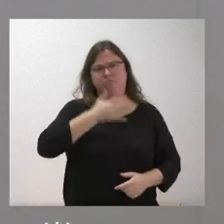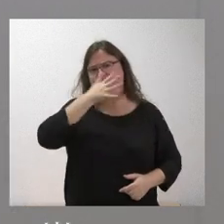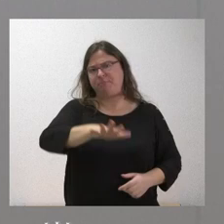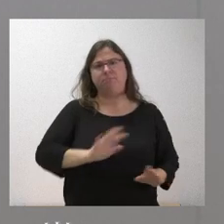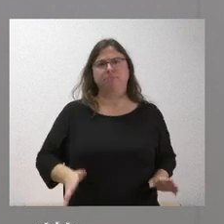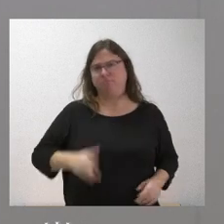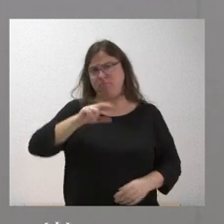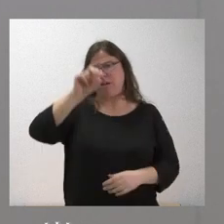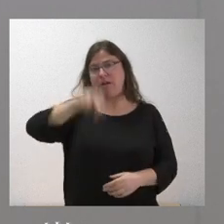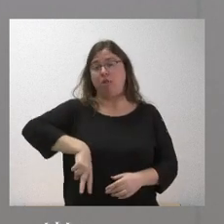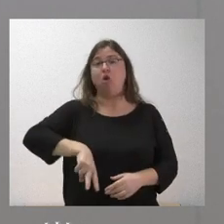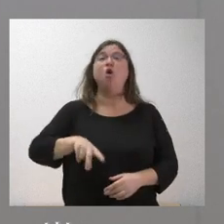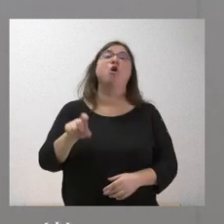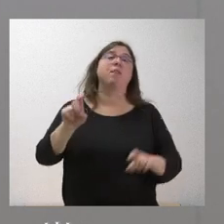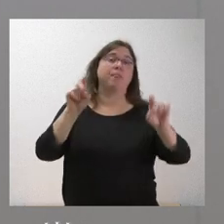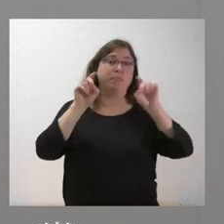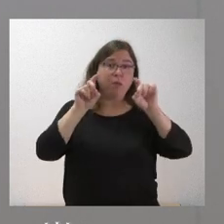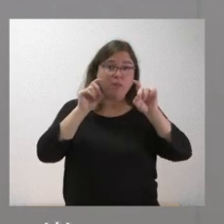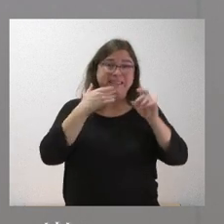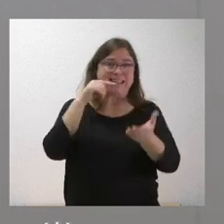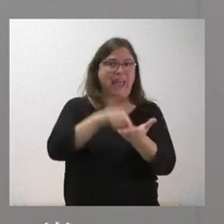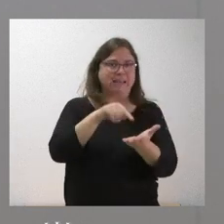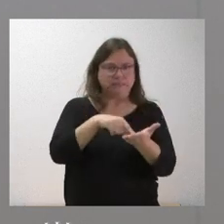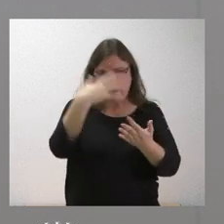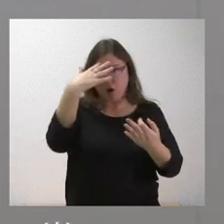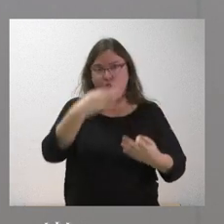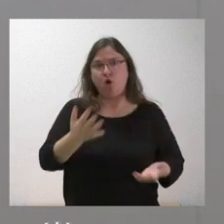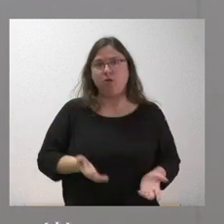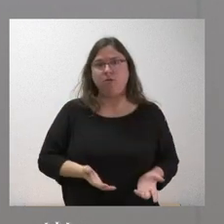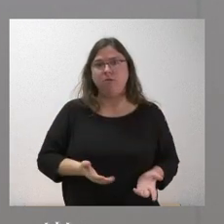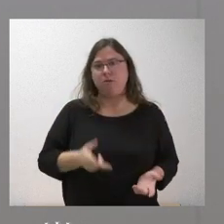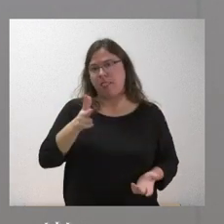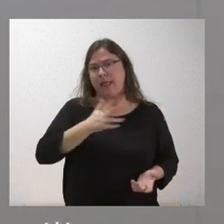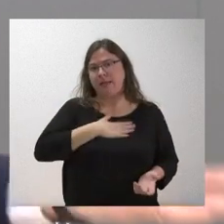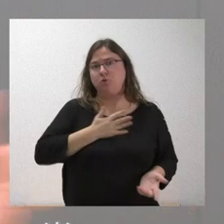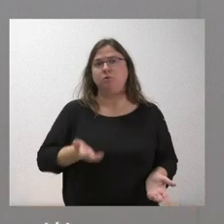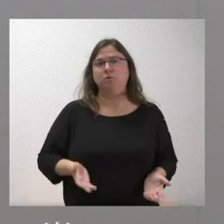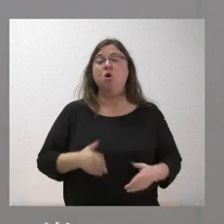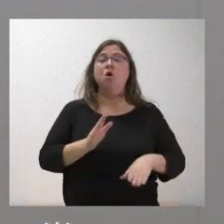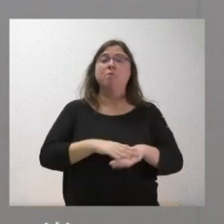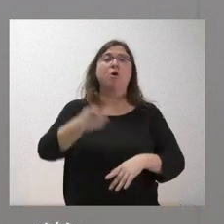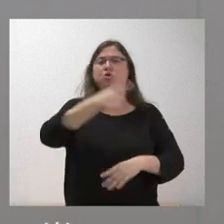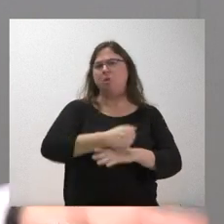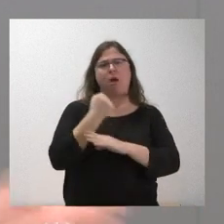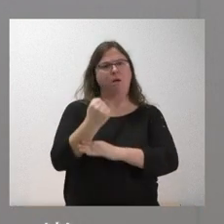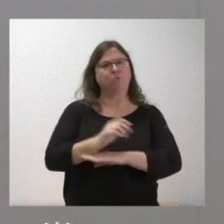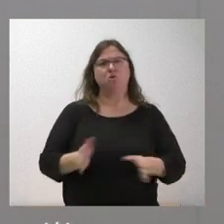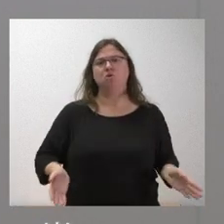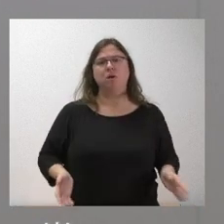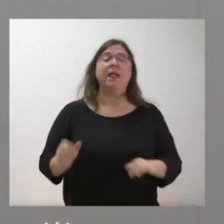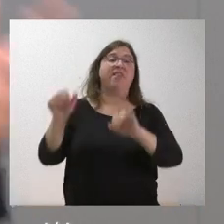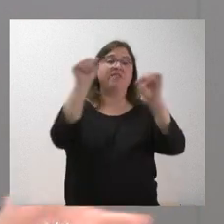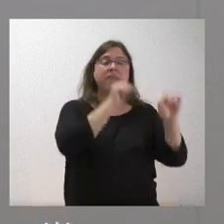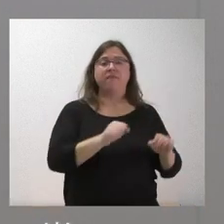razón los docentes cuando exigen lógicamente que tienen unos derechos porque nosotros estamos de su lado y para defender esos